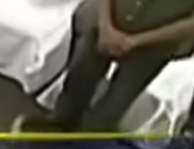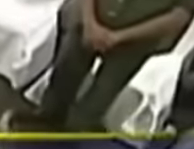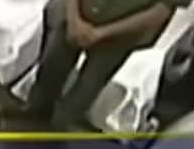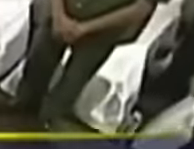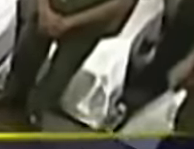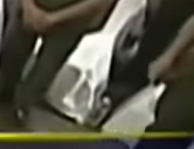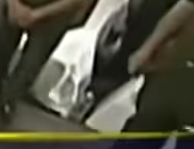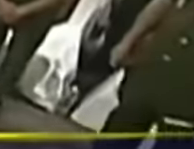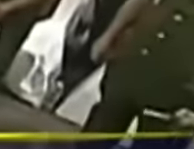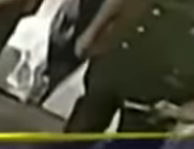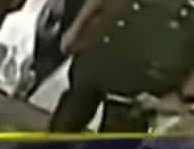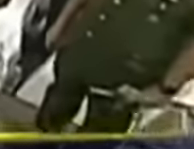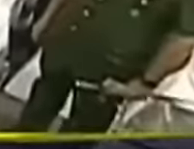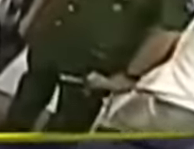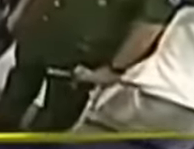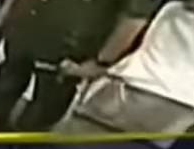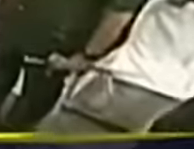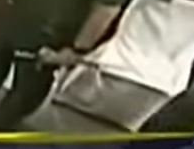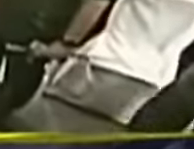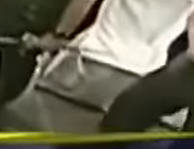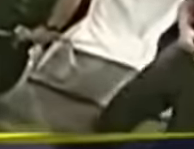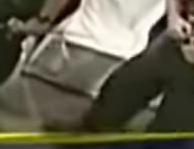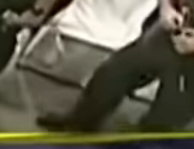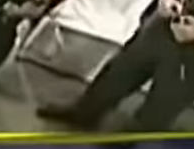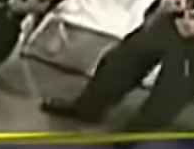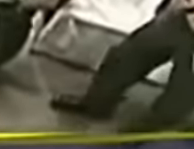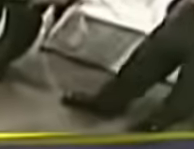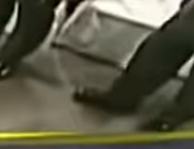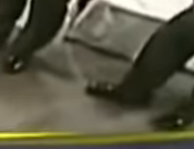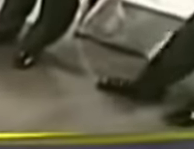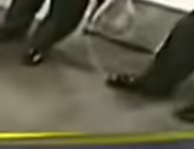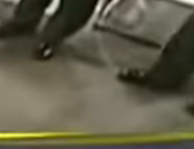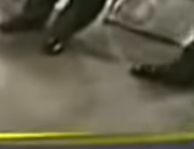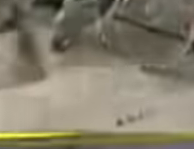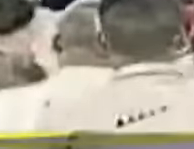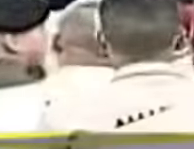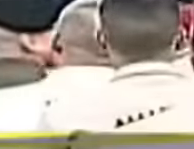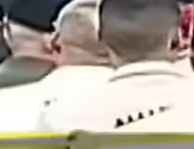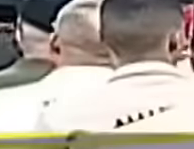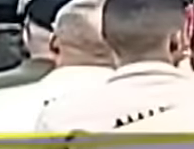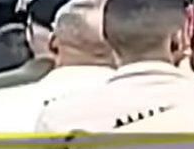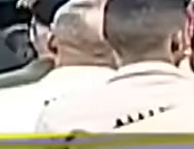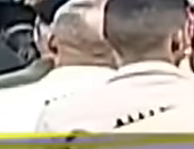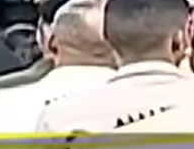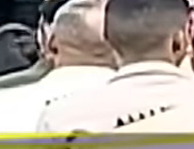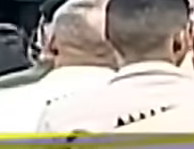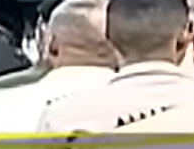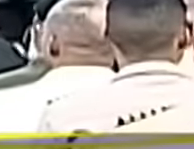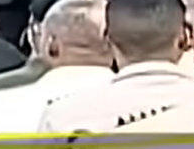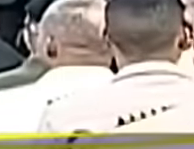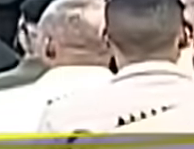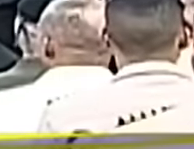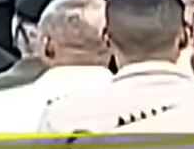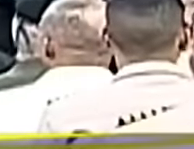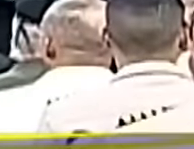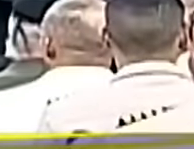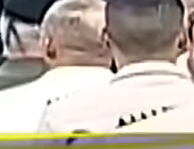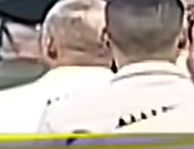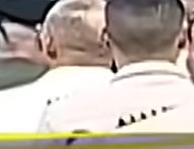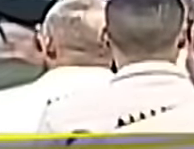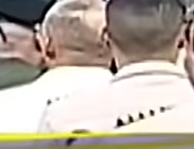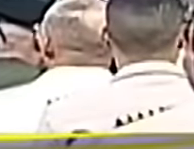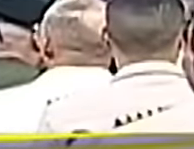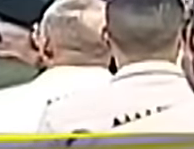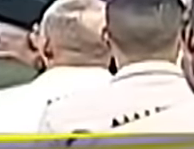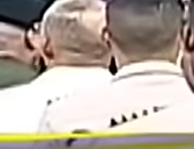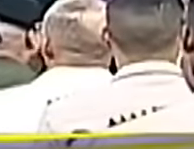Yo de mi parte te juro, mi tierra venezolana, que mientras me quede vida nunca será pisoteada. Me refiero al Esequibo,